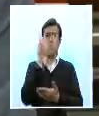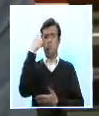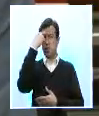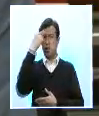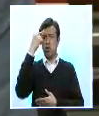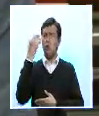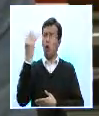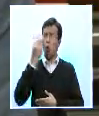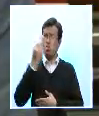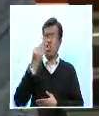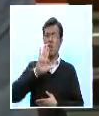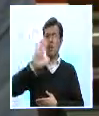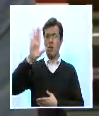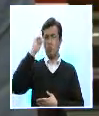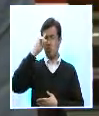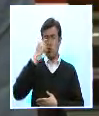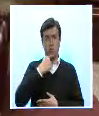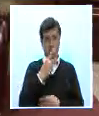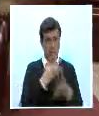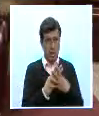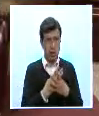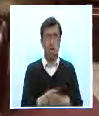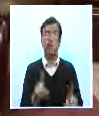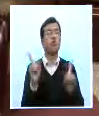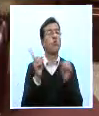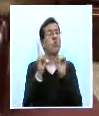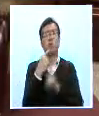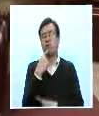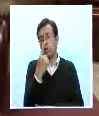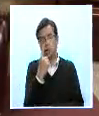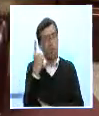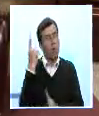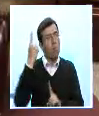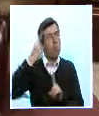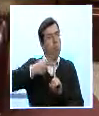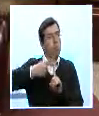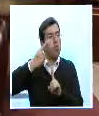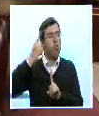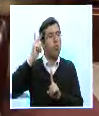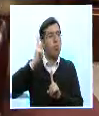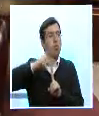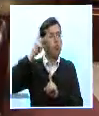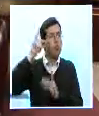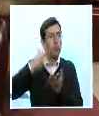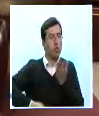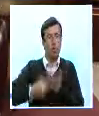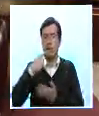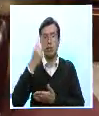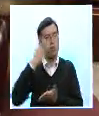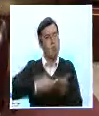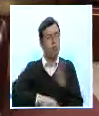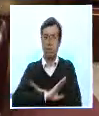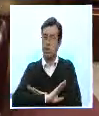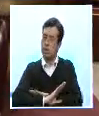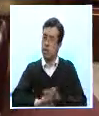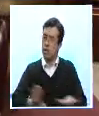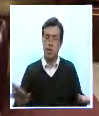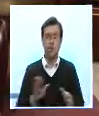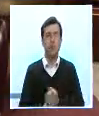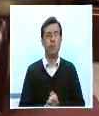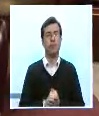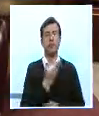sanción de privación de libertad no no no exclusivamente como originalmente mandó el presidente shlomó originalmente